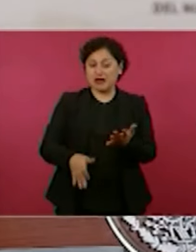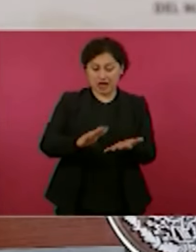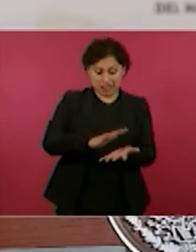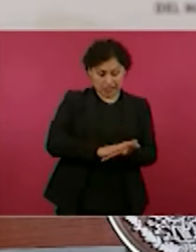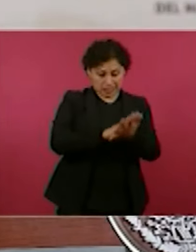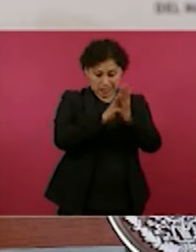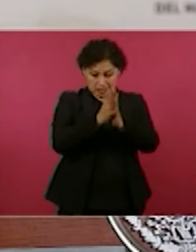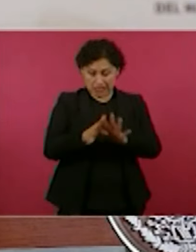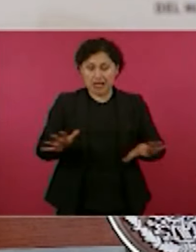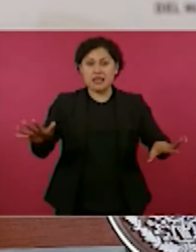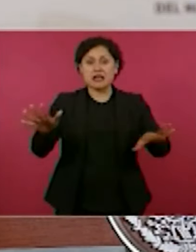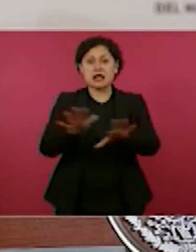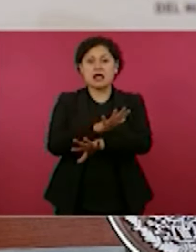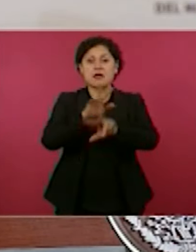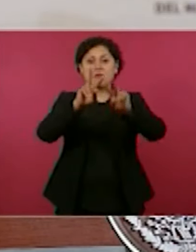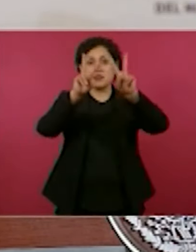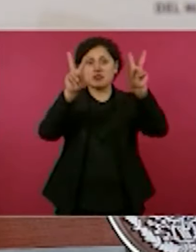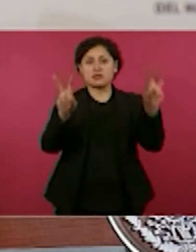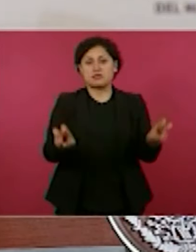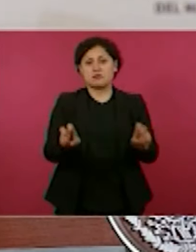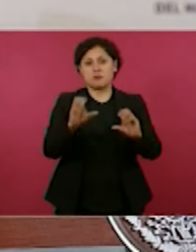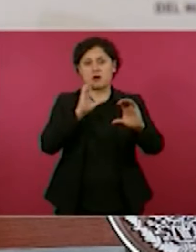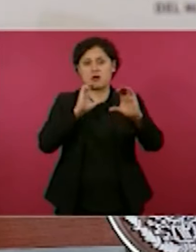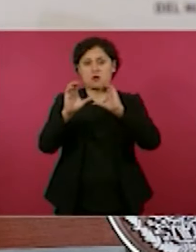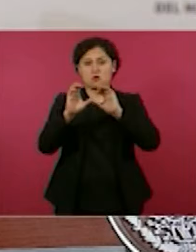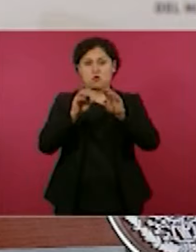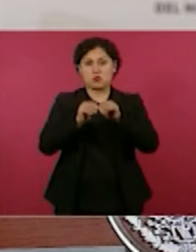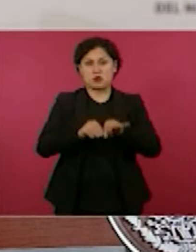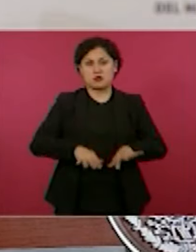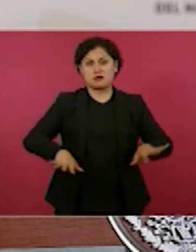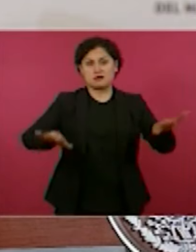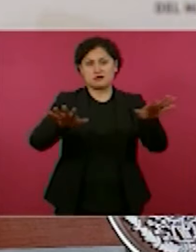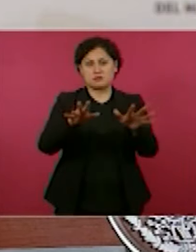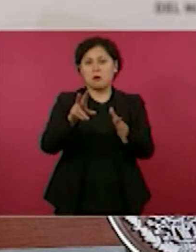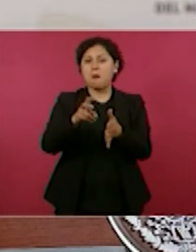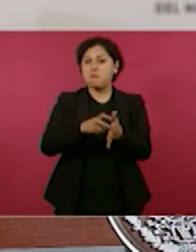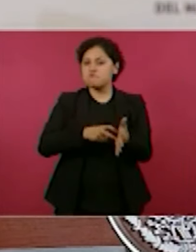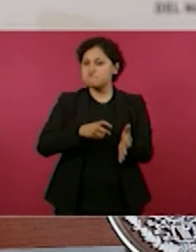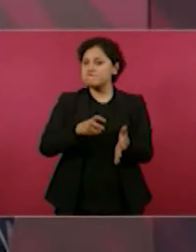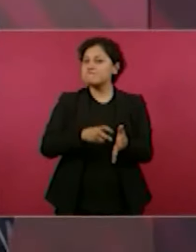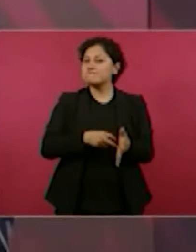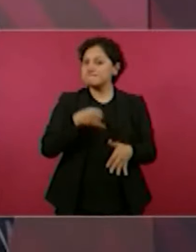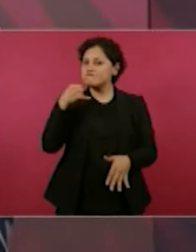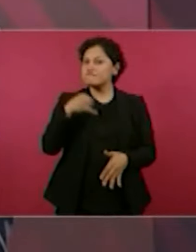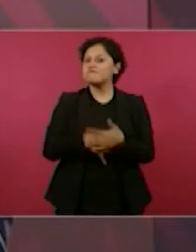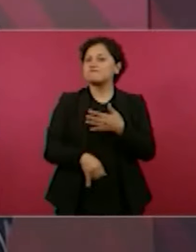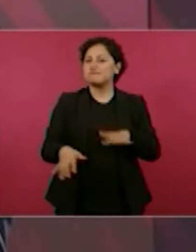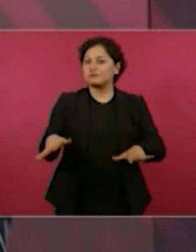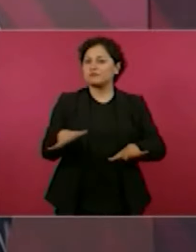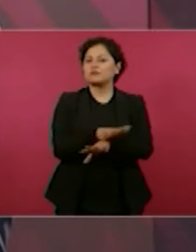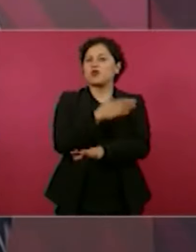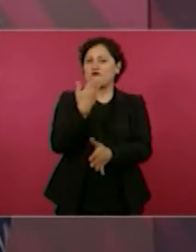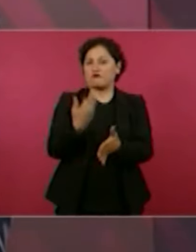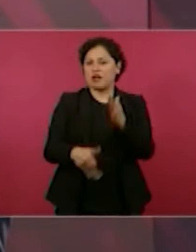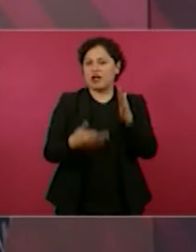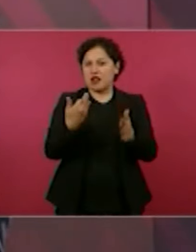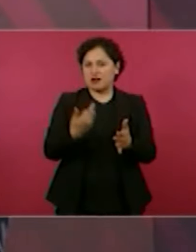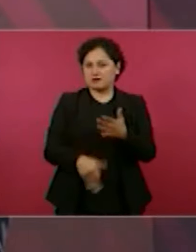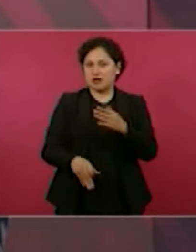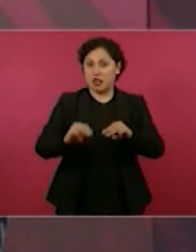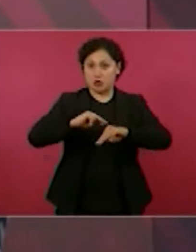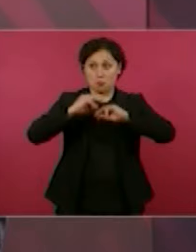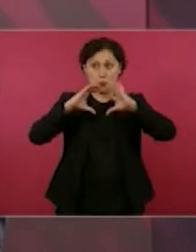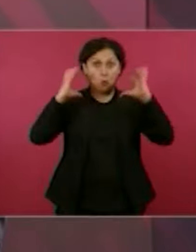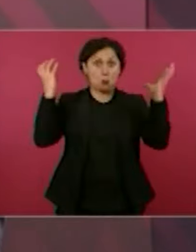tema. Uh-huh. Y al final, pues va a decir, ah, ok, usted disculpe, ahí tiene su pensión y uh-huh. eso, pero se quedarán con la idea de que ella hizo mal. Sí, por supuesto.